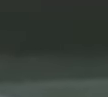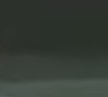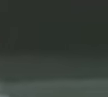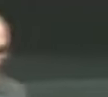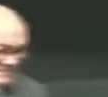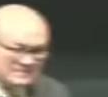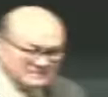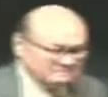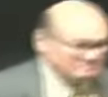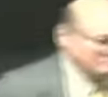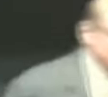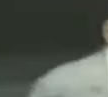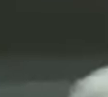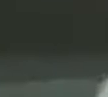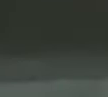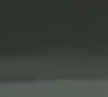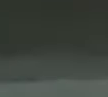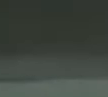que dice: